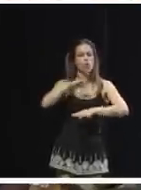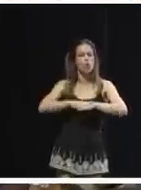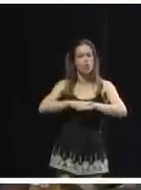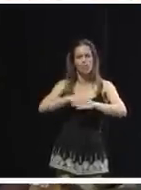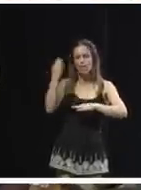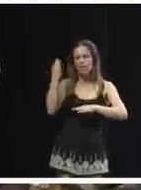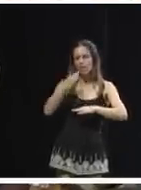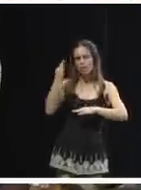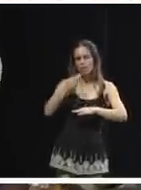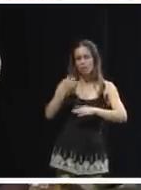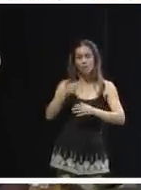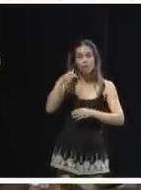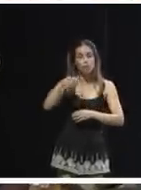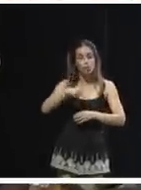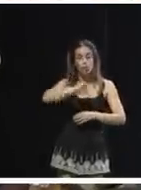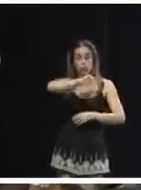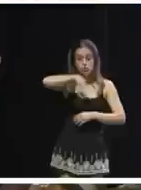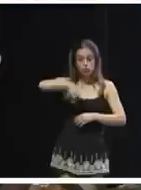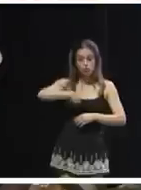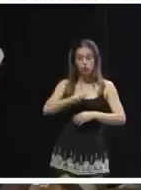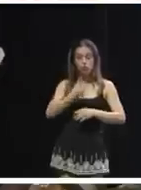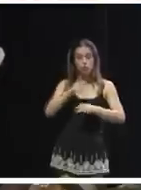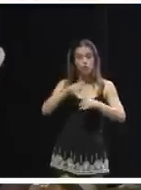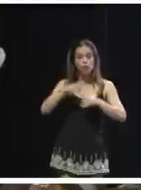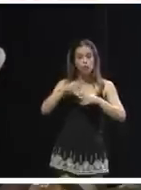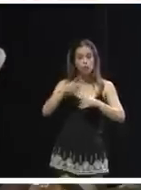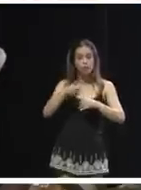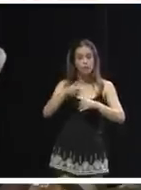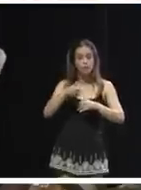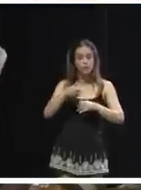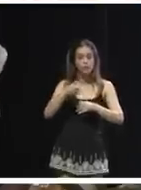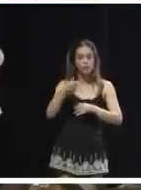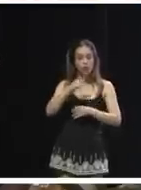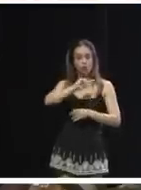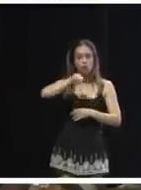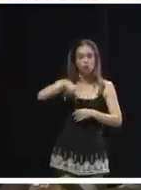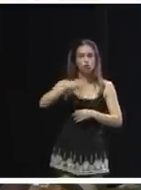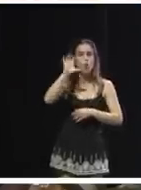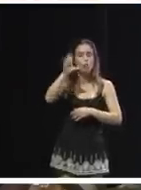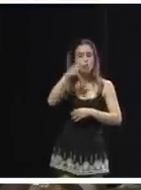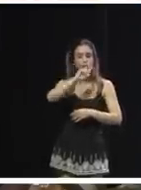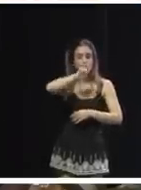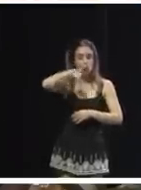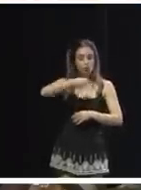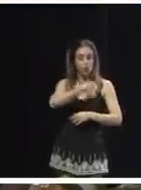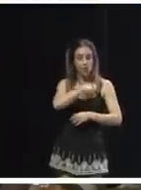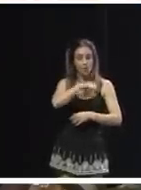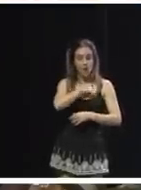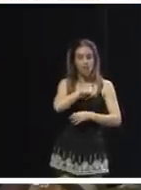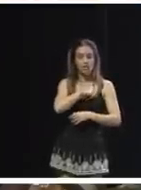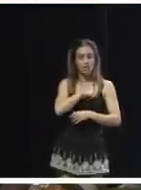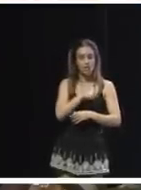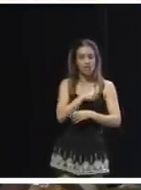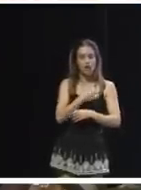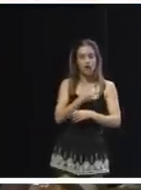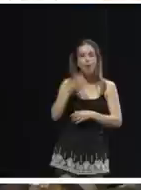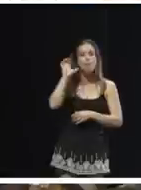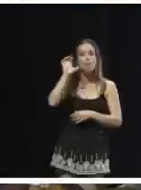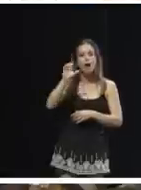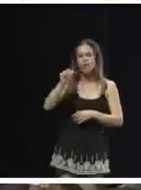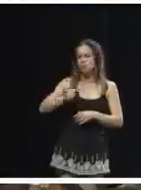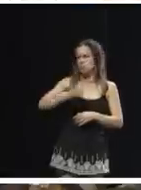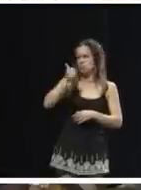la disyuntiva que tenemos en estos momentos es que nuestro país, España, no es un país